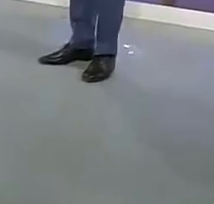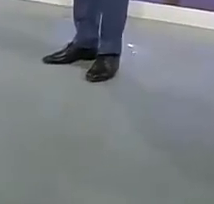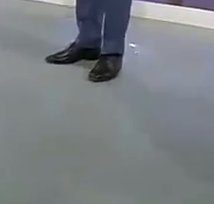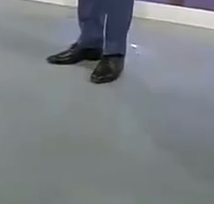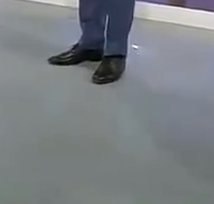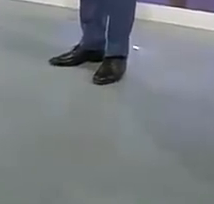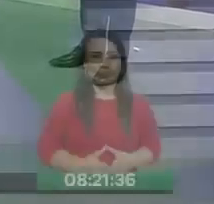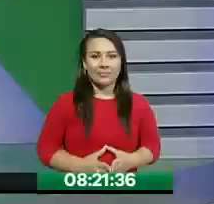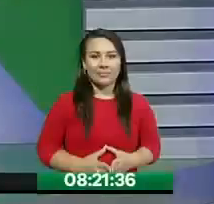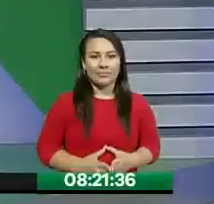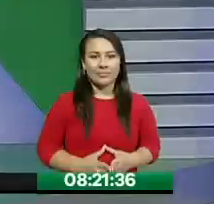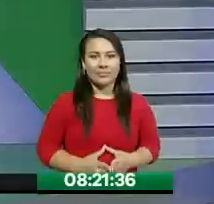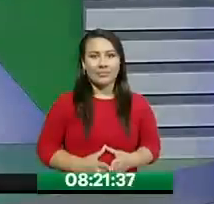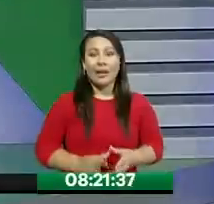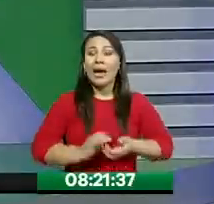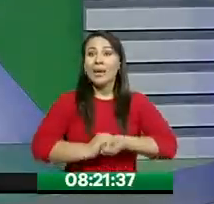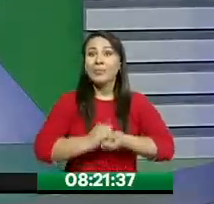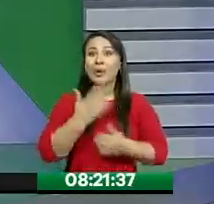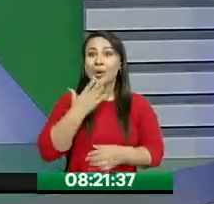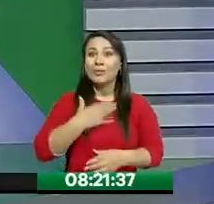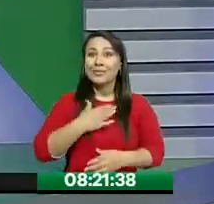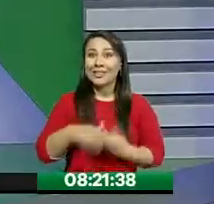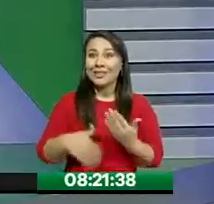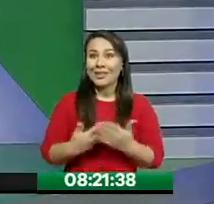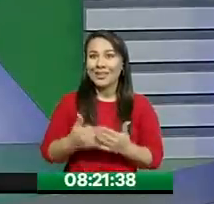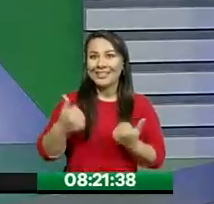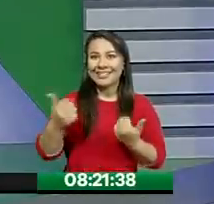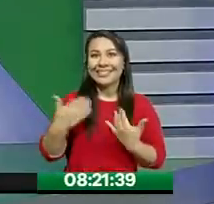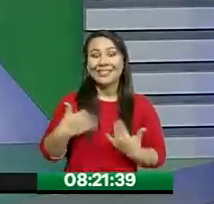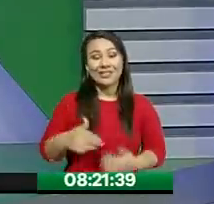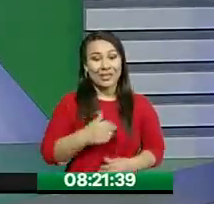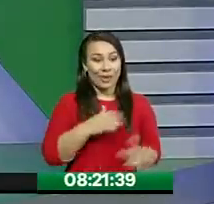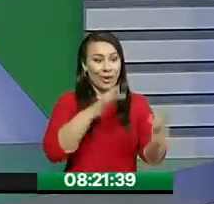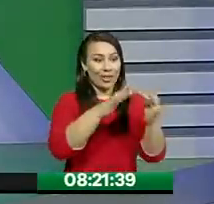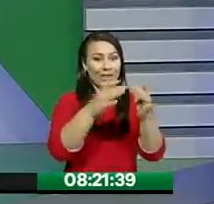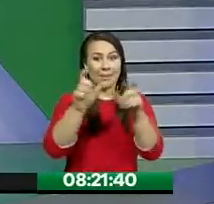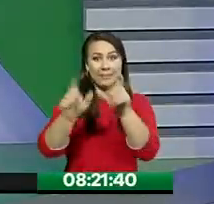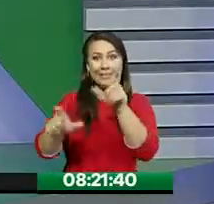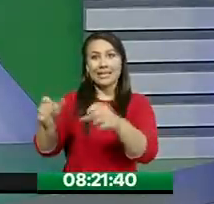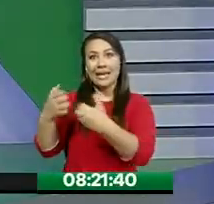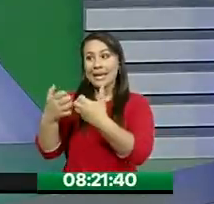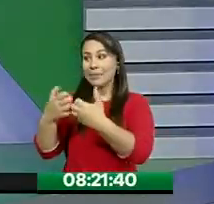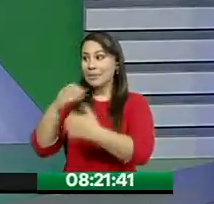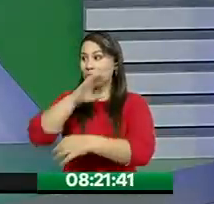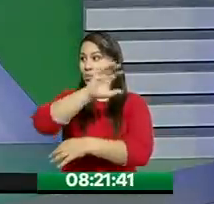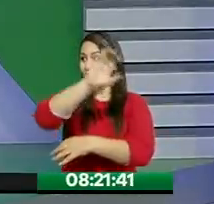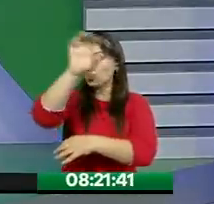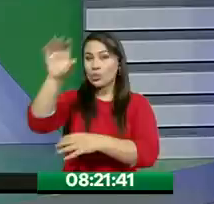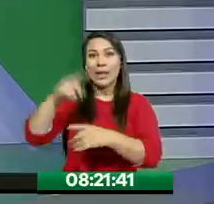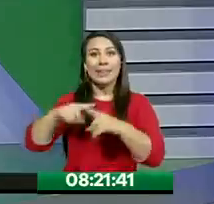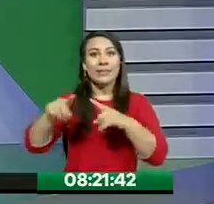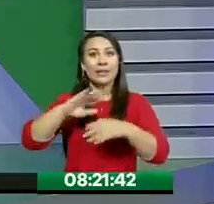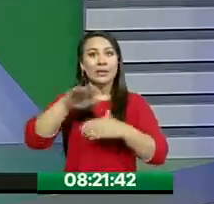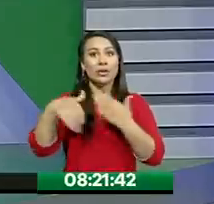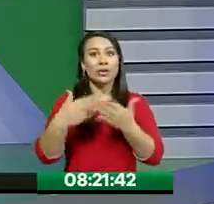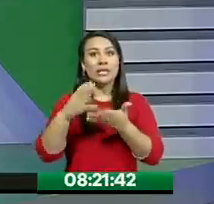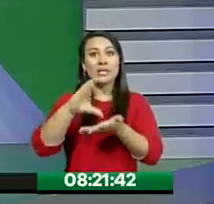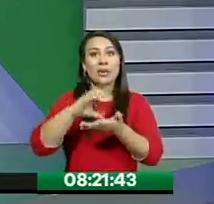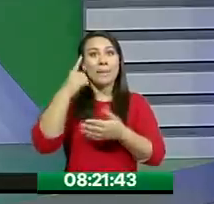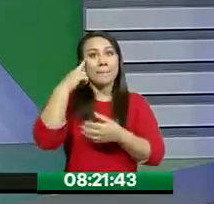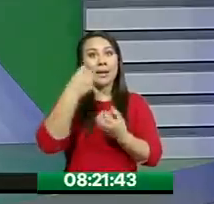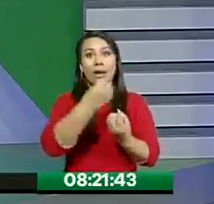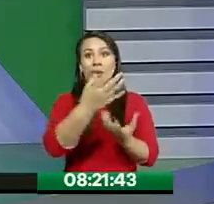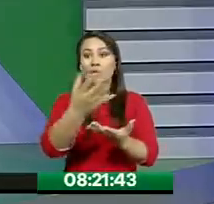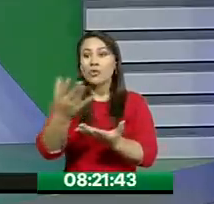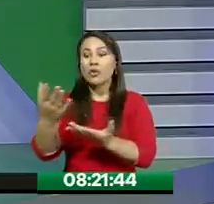nariz fracturada, desviada del tabique. Ella estaba a punto de ingresar a operarse de la columna. Tiene que ahorita entrar directamente a